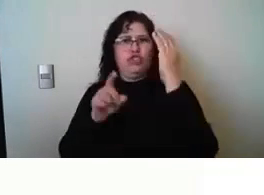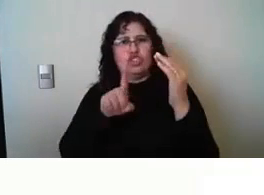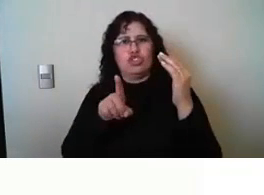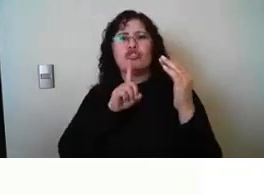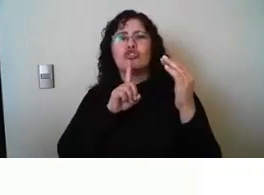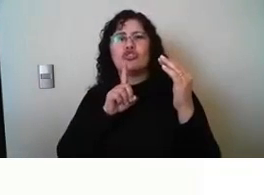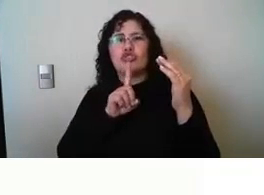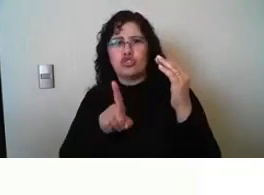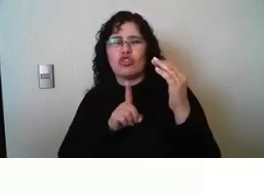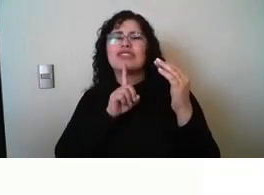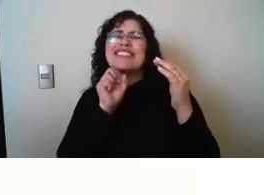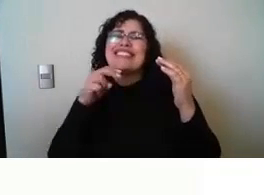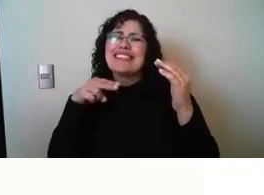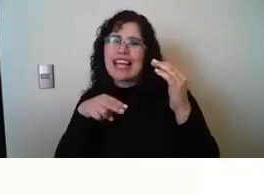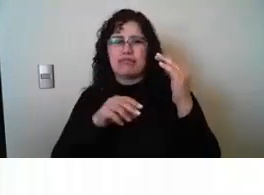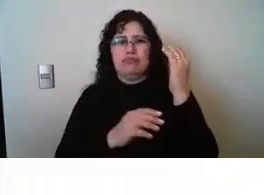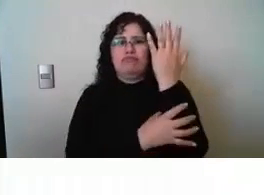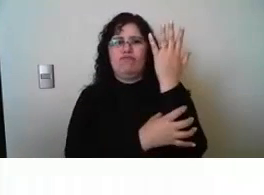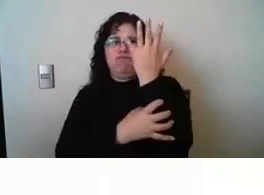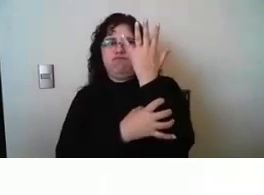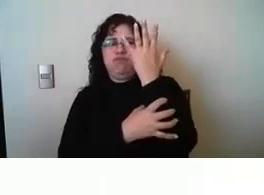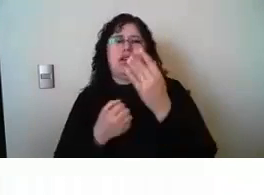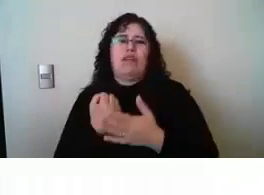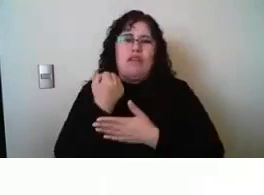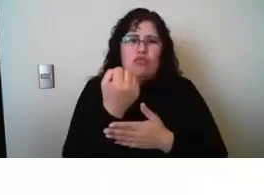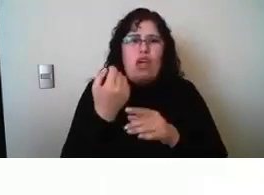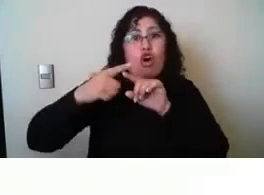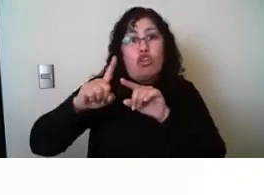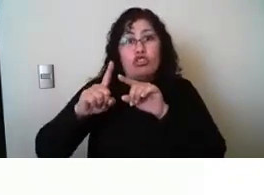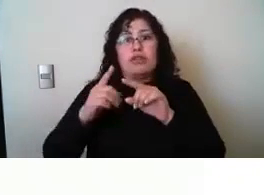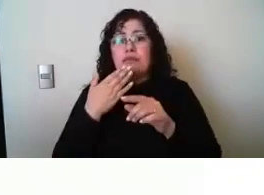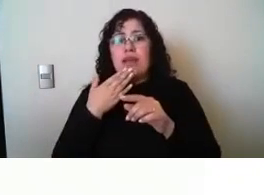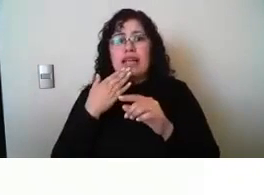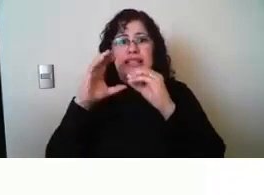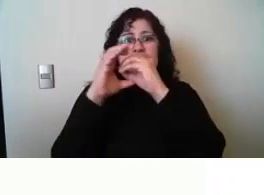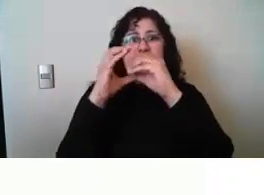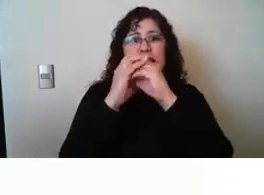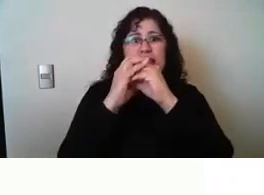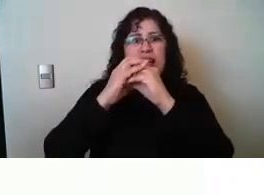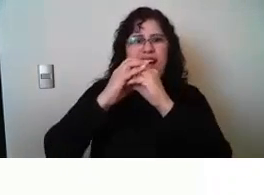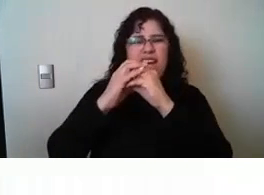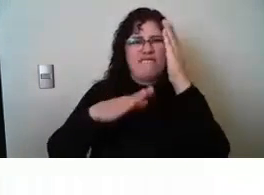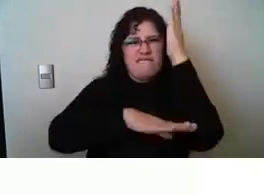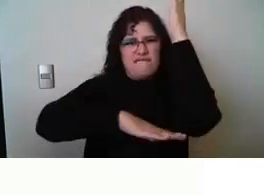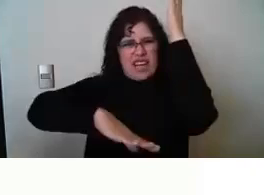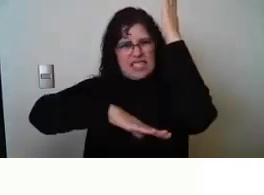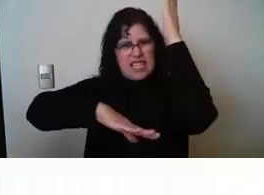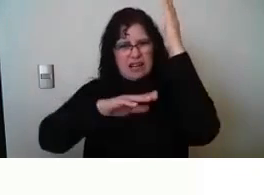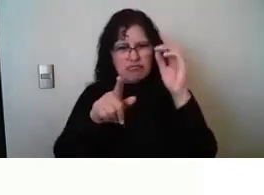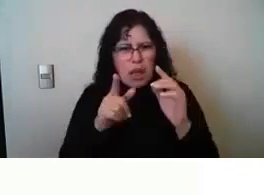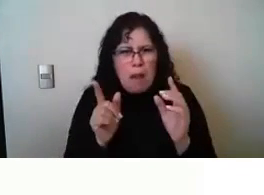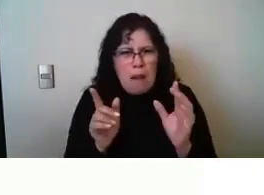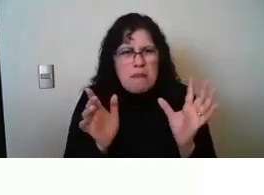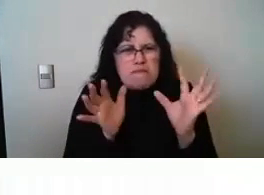a estas células bipolares, y unas células basales que están aquí, casi pegadas en este esquema a la